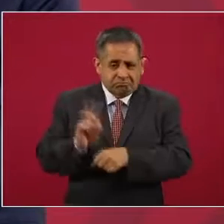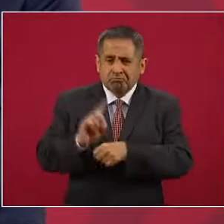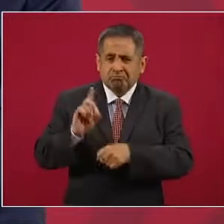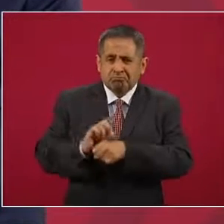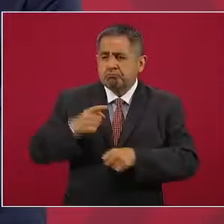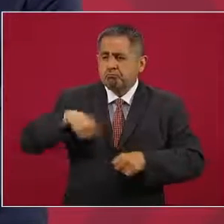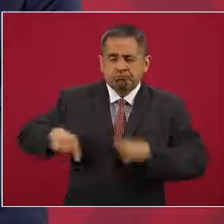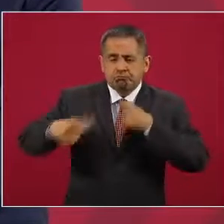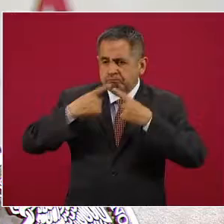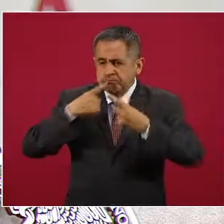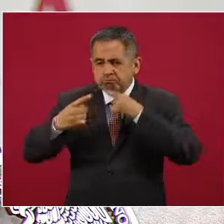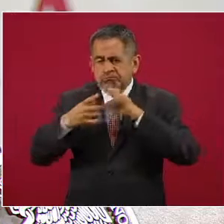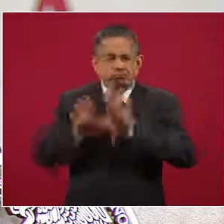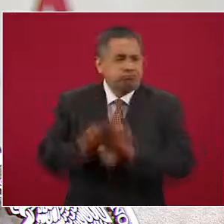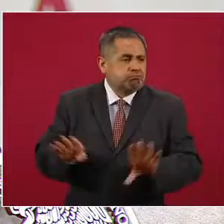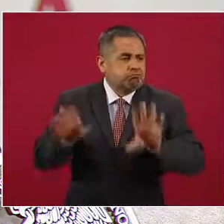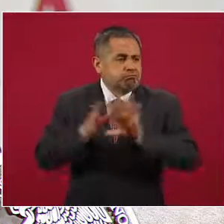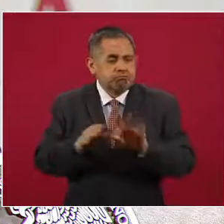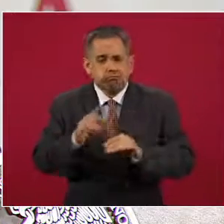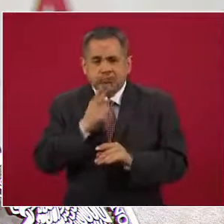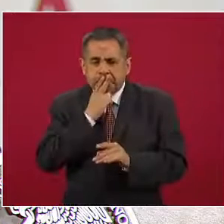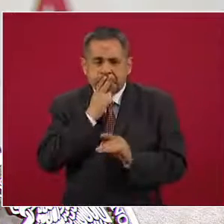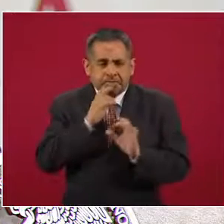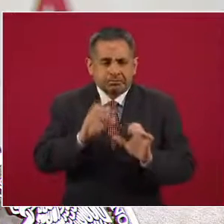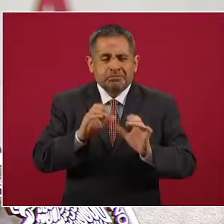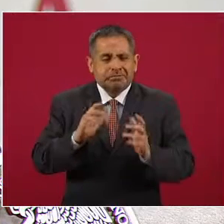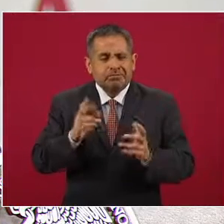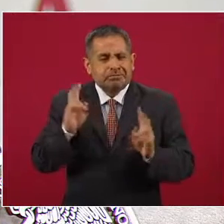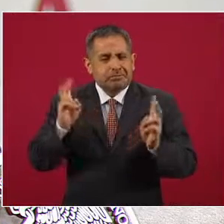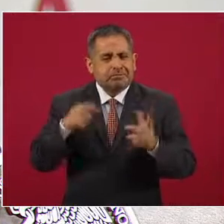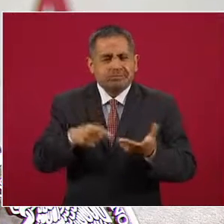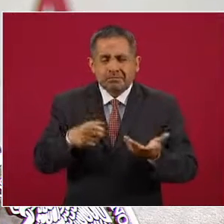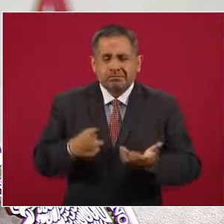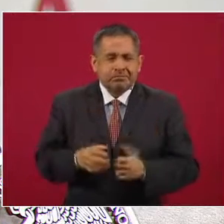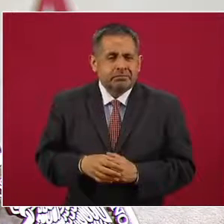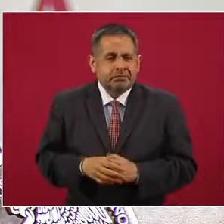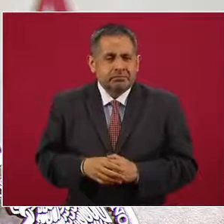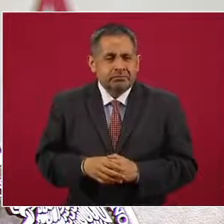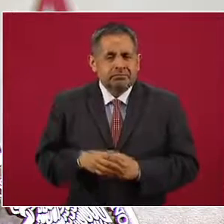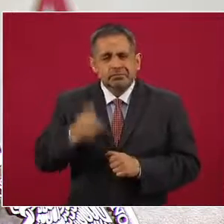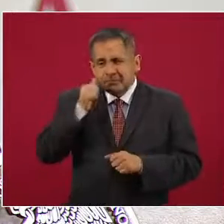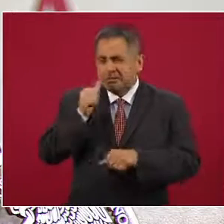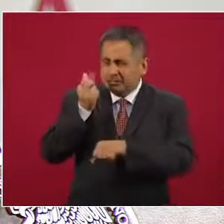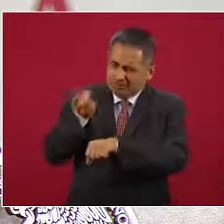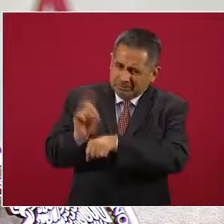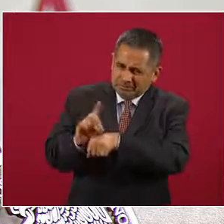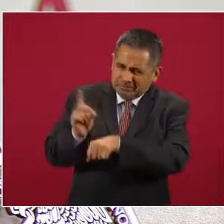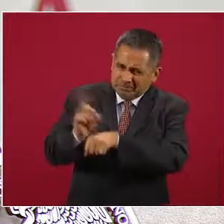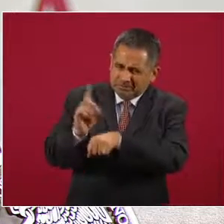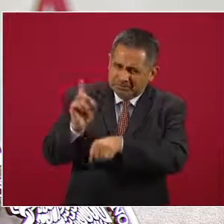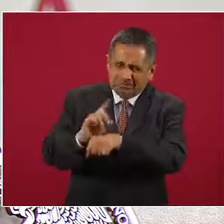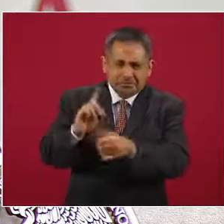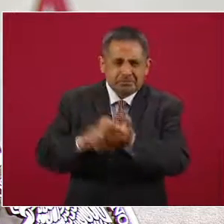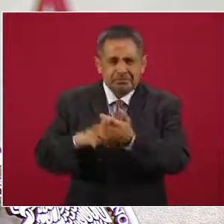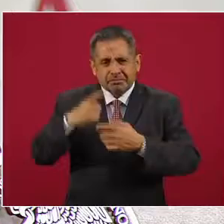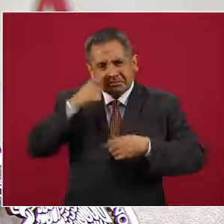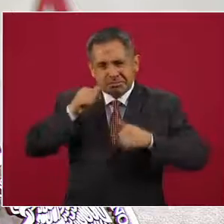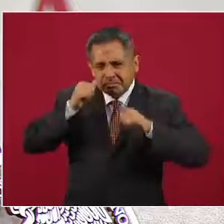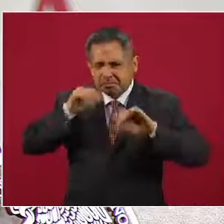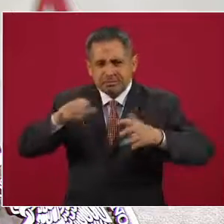se había llevado a cabo una reunión diaria para